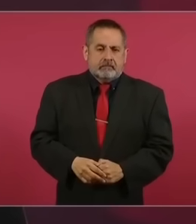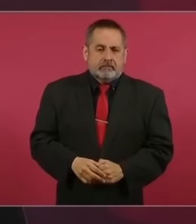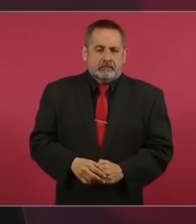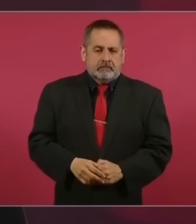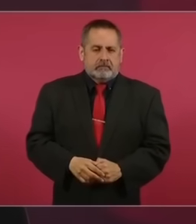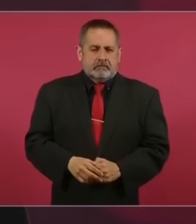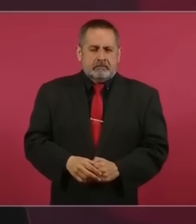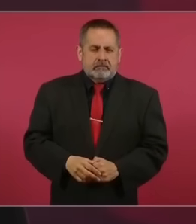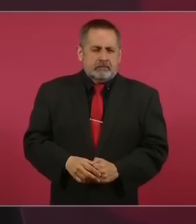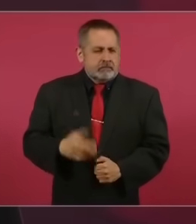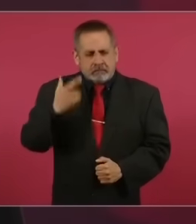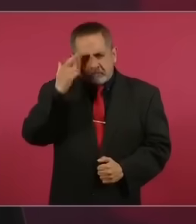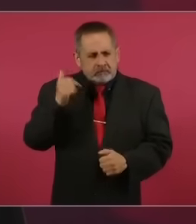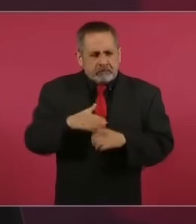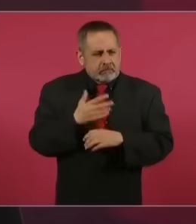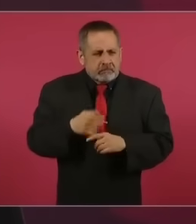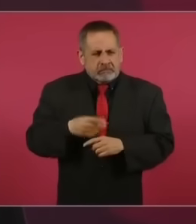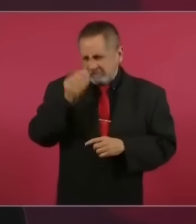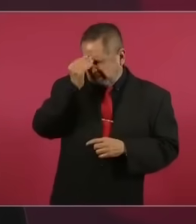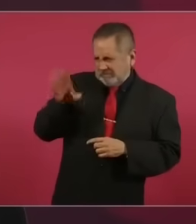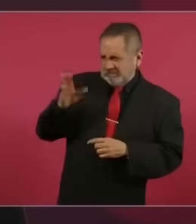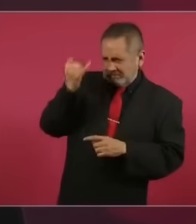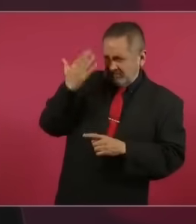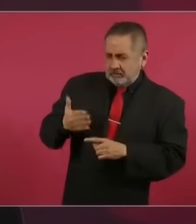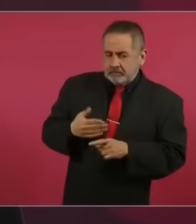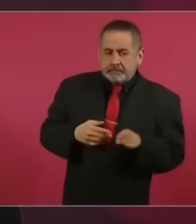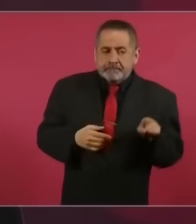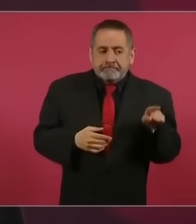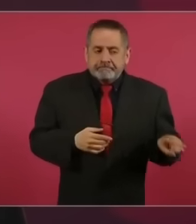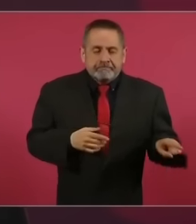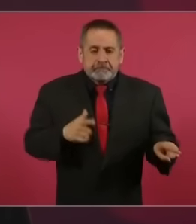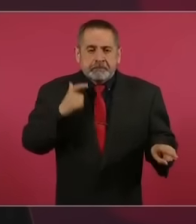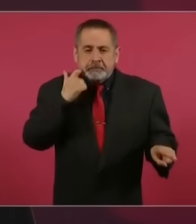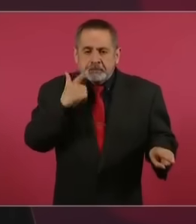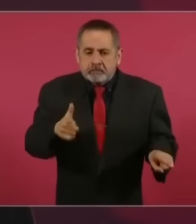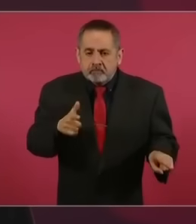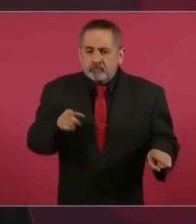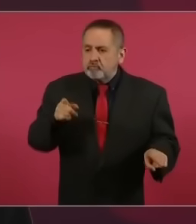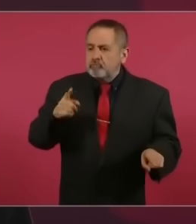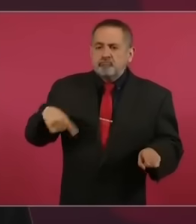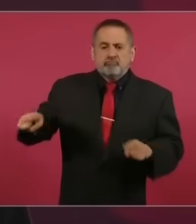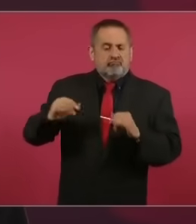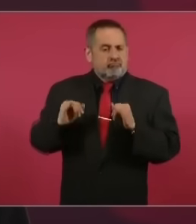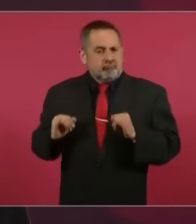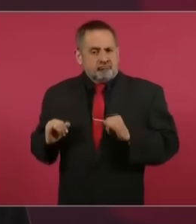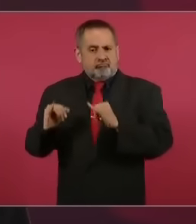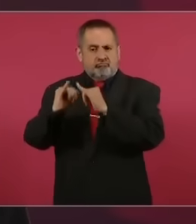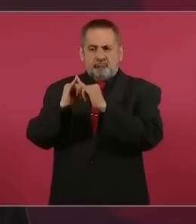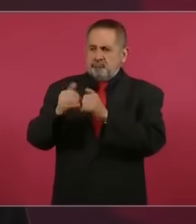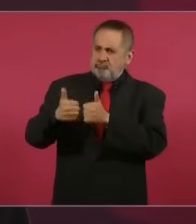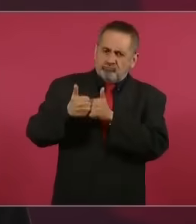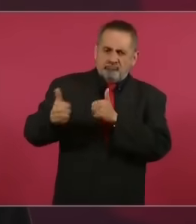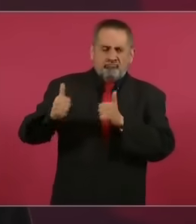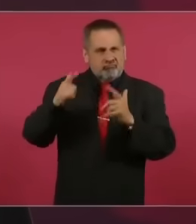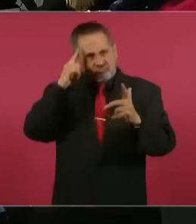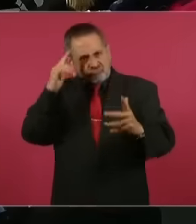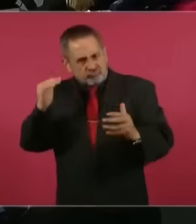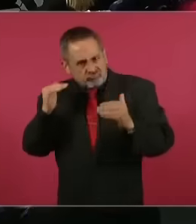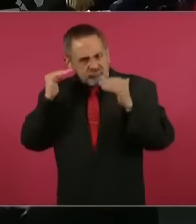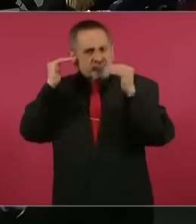¿Por qué razón? Porque no quieren que haya una institución independiente,